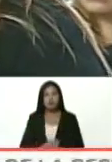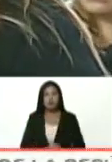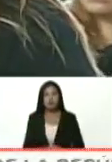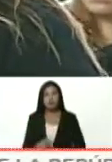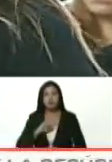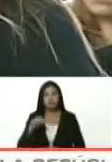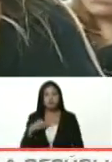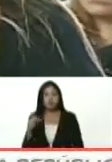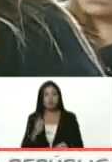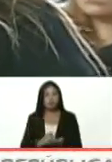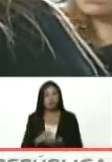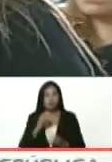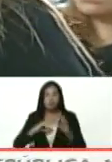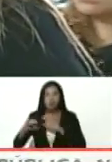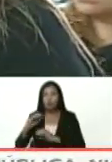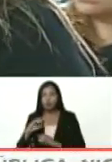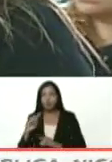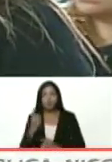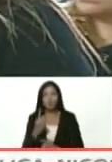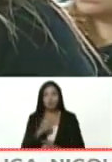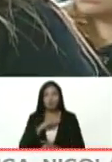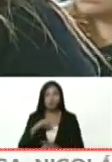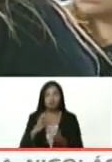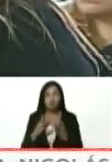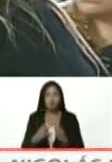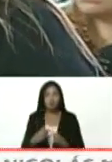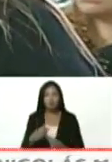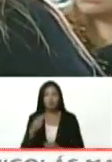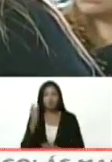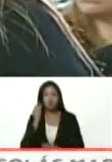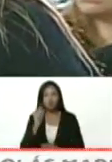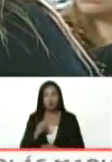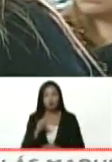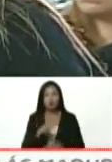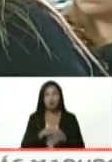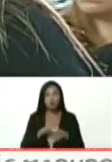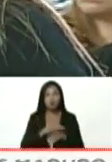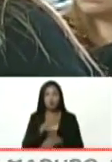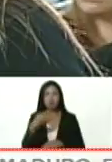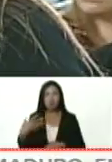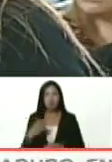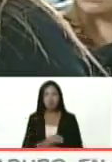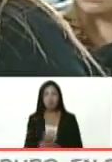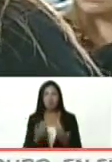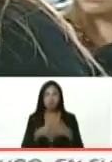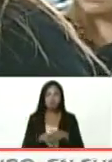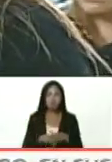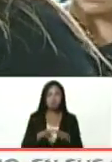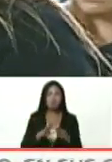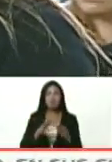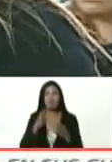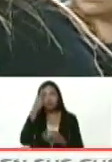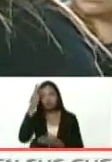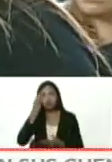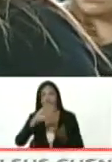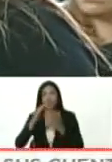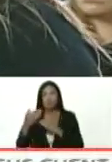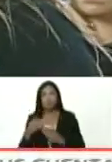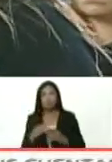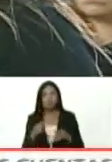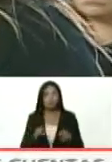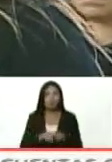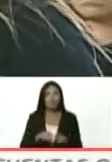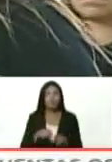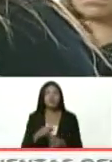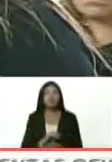Nosotros tuvimos conversaciones primeramente con la ministra Blanca Ecaut, porque consideramos que a través de los consejos comunales y de las